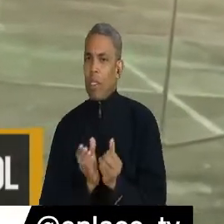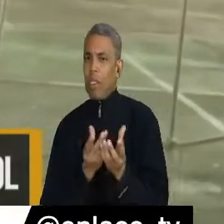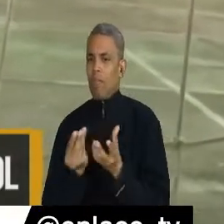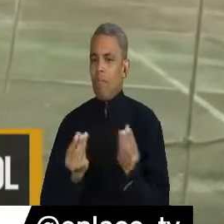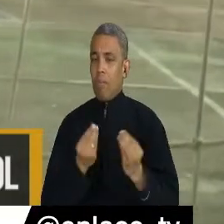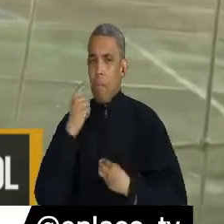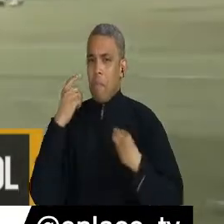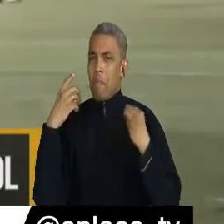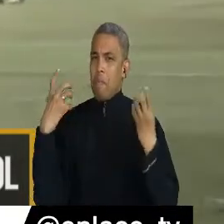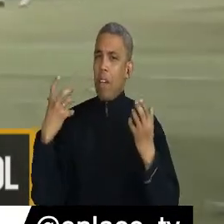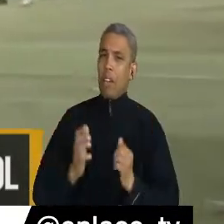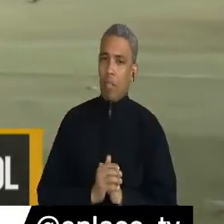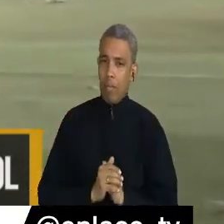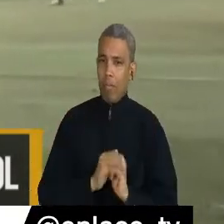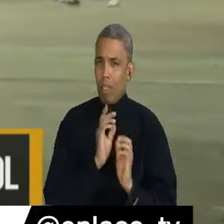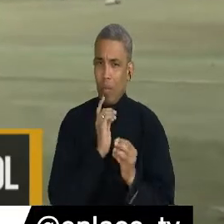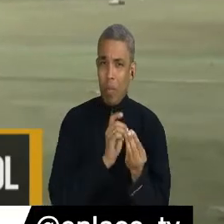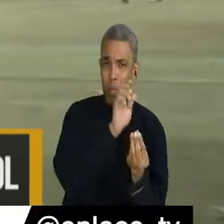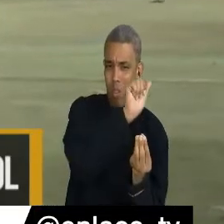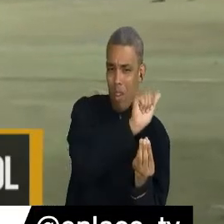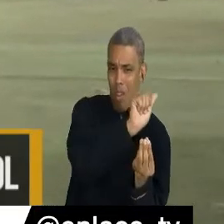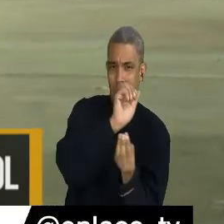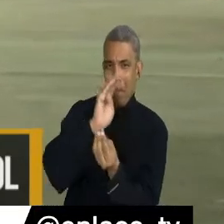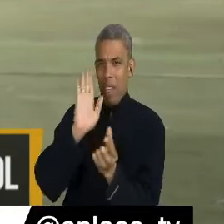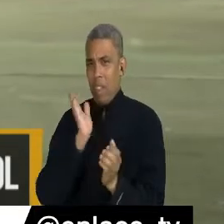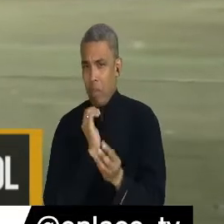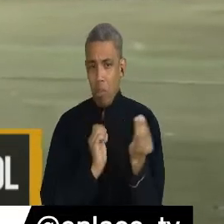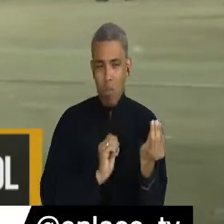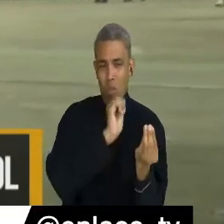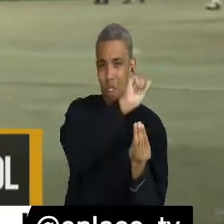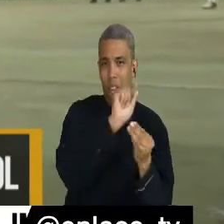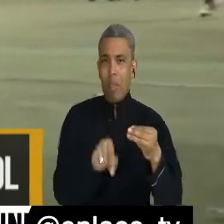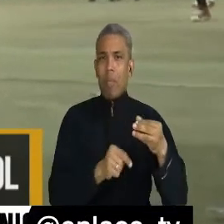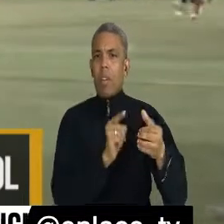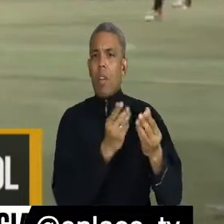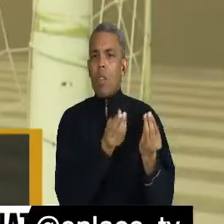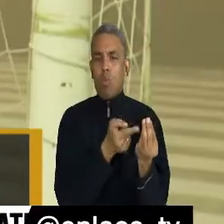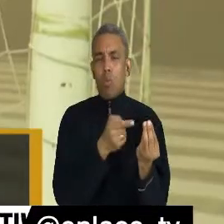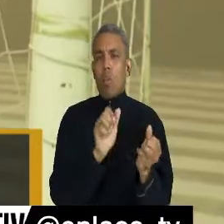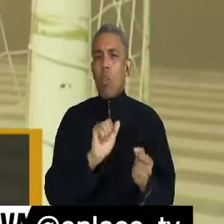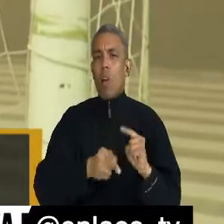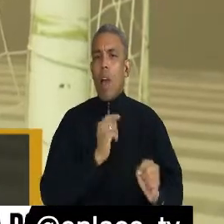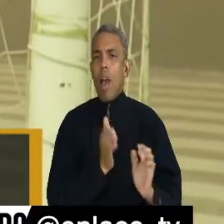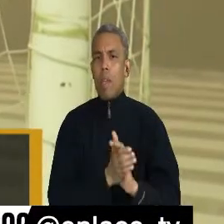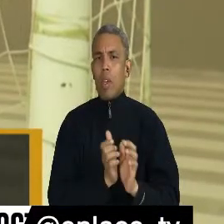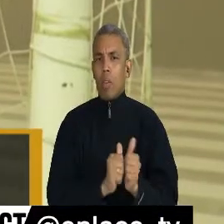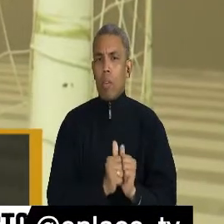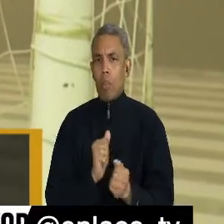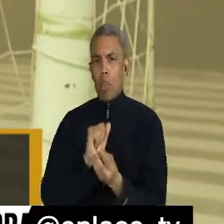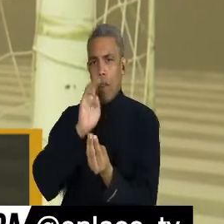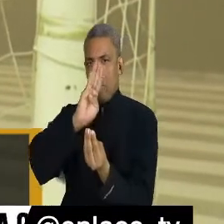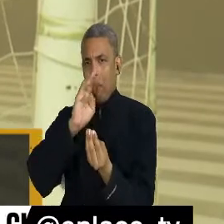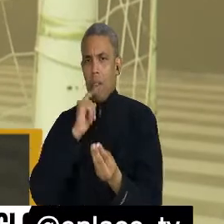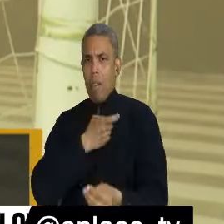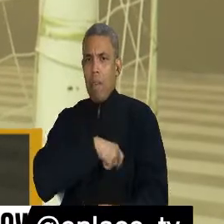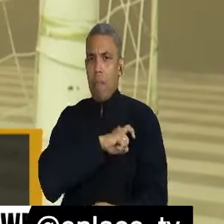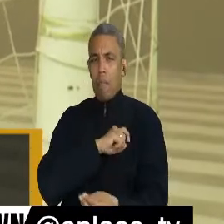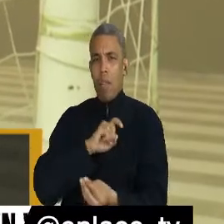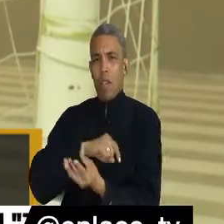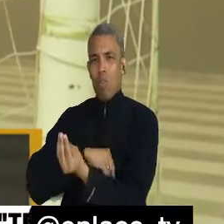son obviamente los líderes de cada grupo. El líder del grupo A, que es Amigos del Deporte, el líder del grupo B, que es el Combo de España, y el líder del grupo